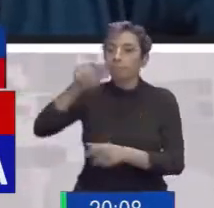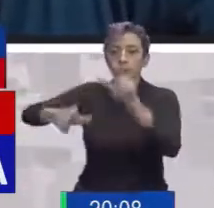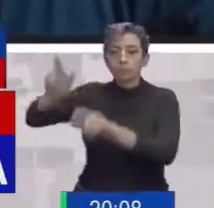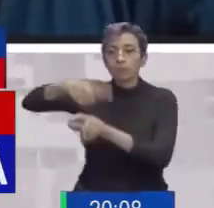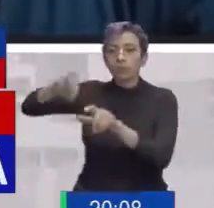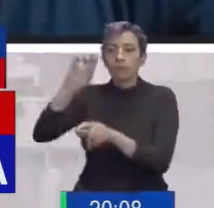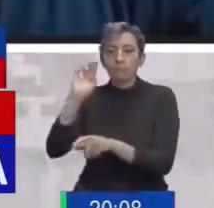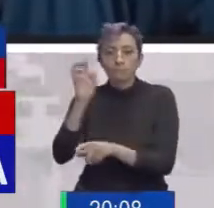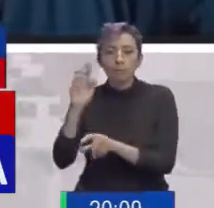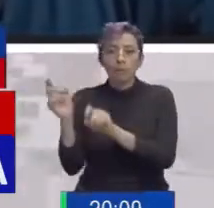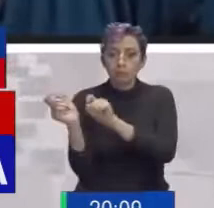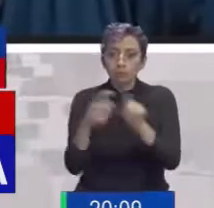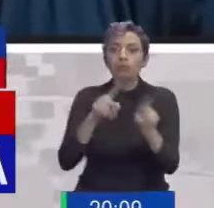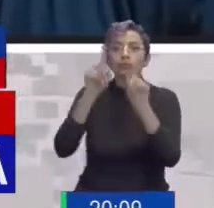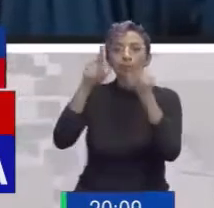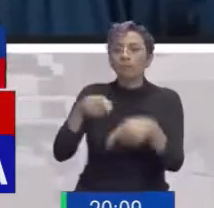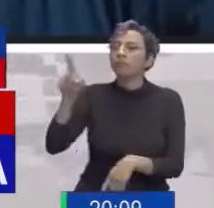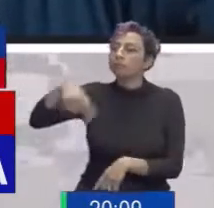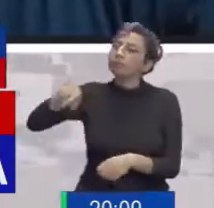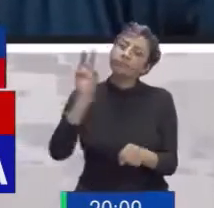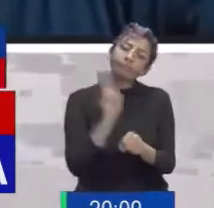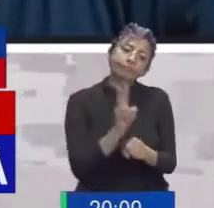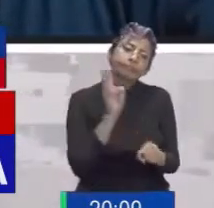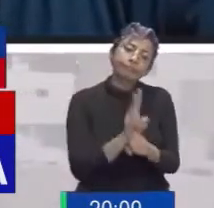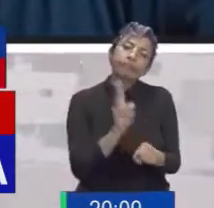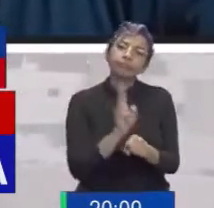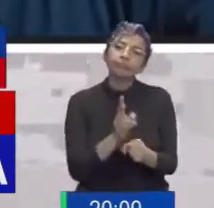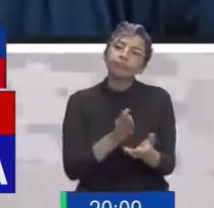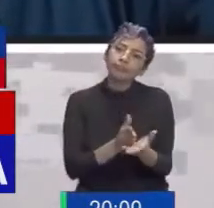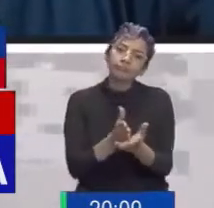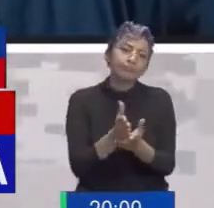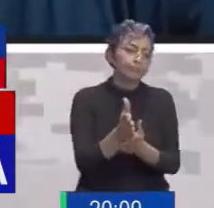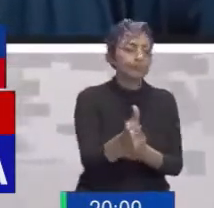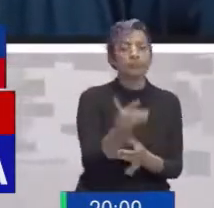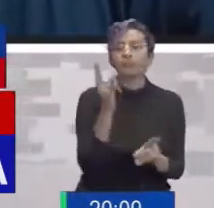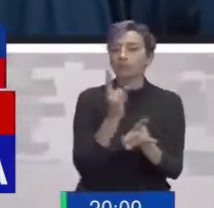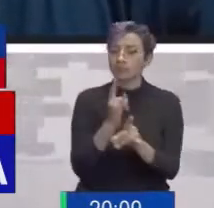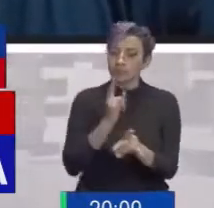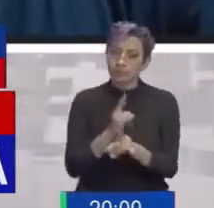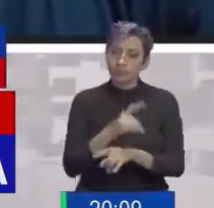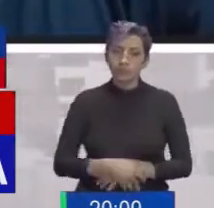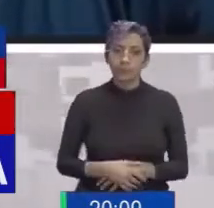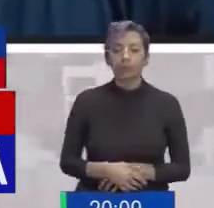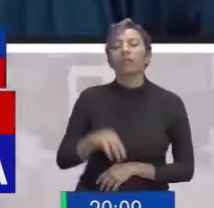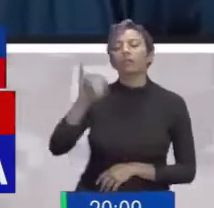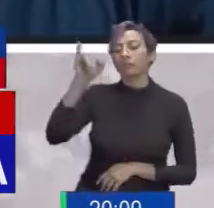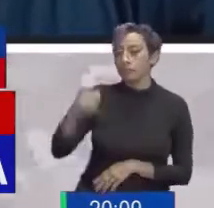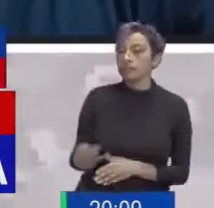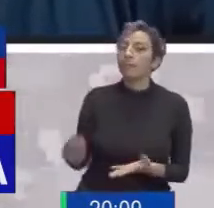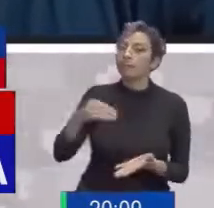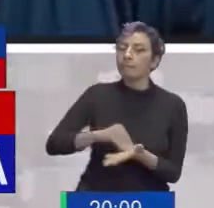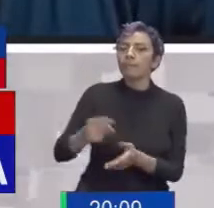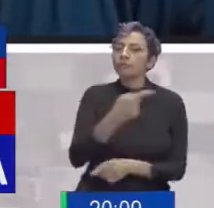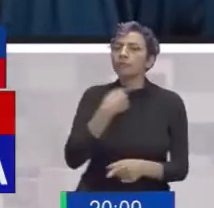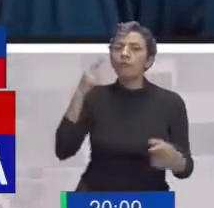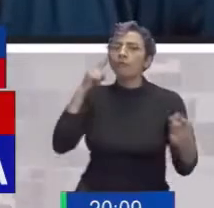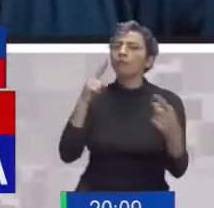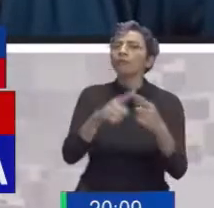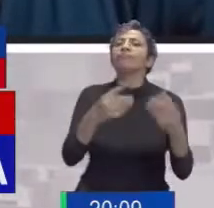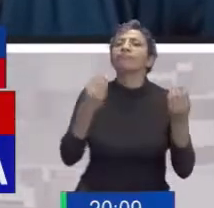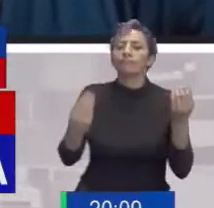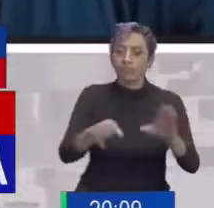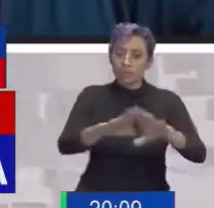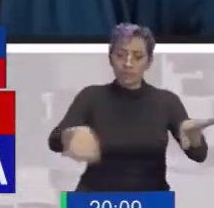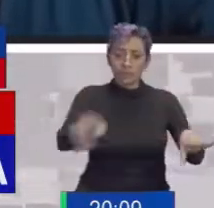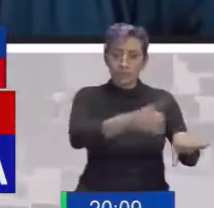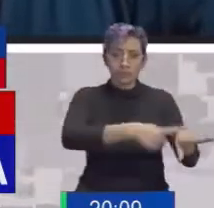Exactamente. Creo que mejor no lo podría decir yo. Lo que se busca es primordialmente que los chicos tengan